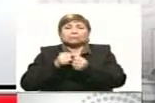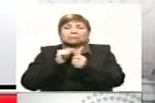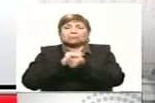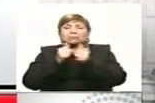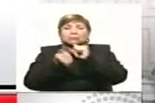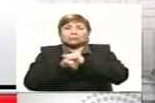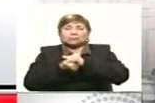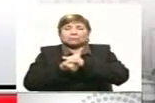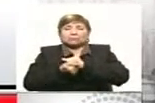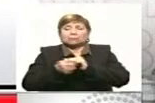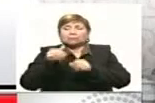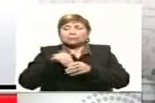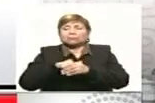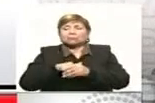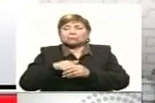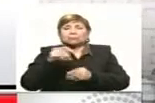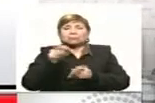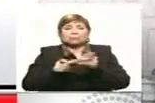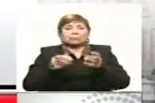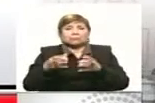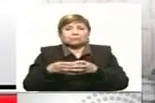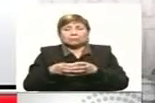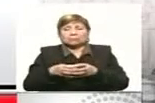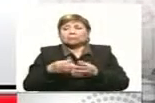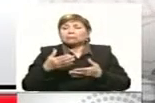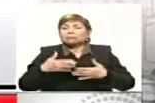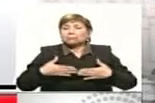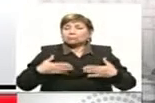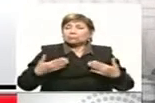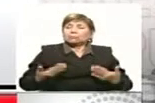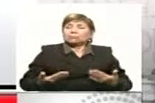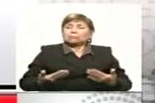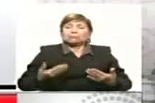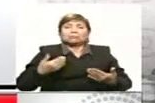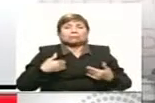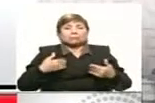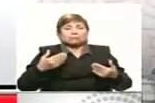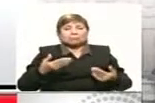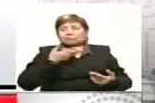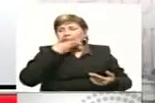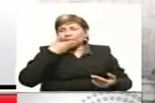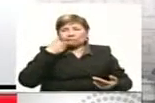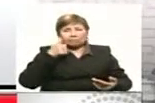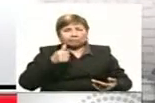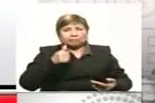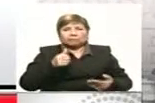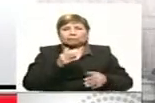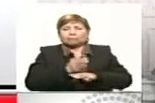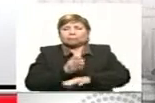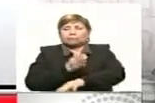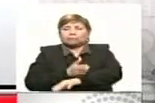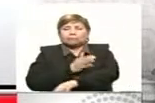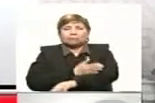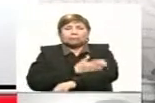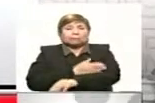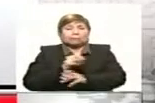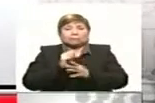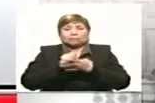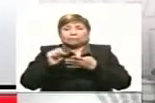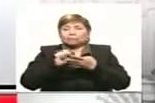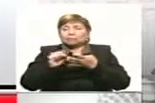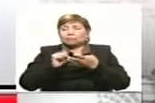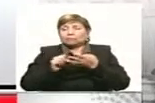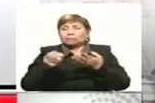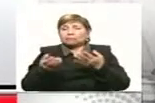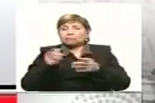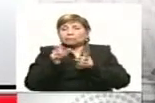cambios en la gestión pública de manera que podamos asegurar que tenemos mejores gerentes públicos y mejores sistemas de